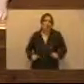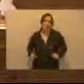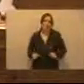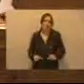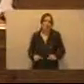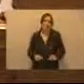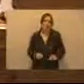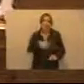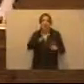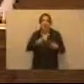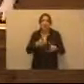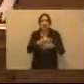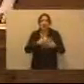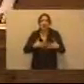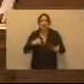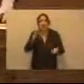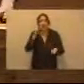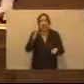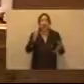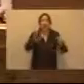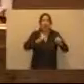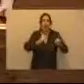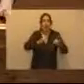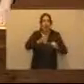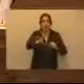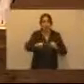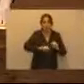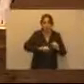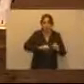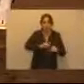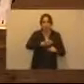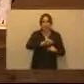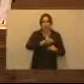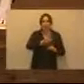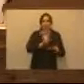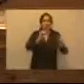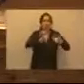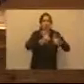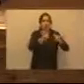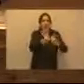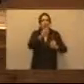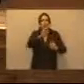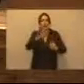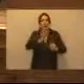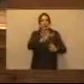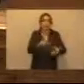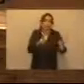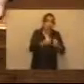Calquera diría que el alcordo de investidura que teñen é col mesmísimo PP, máis que con Izquierda